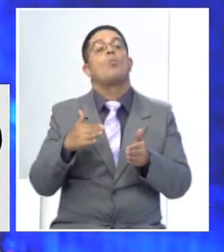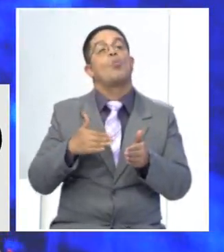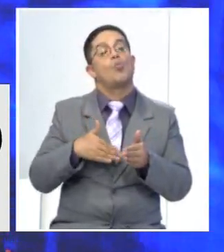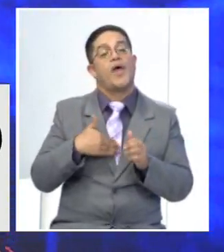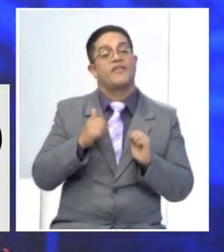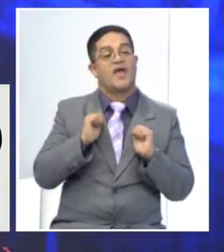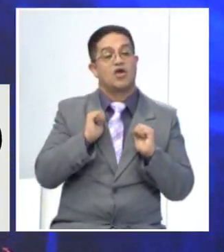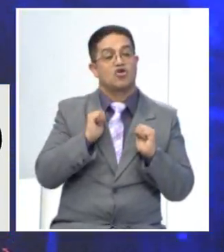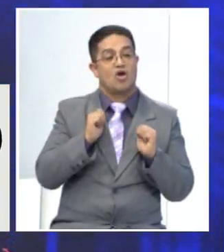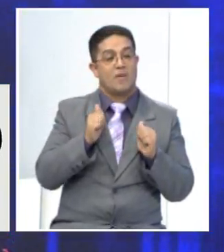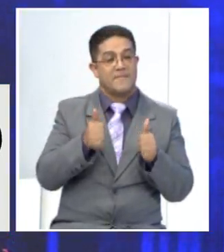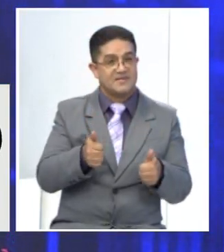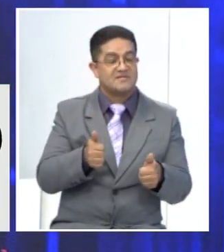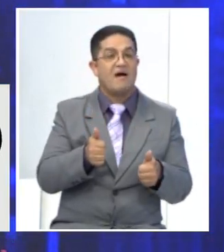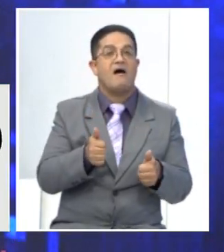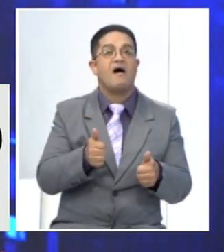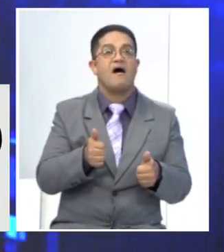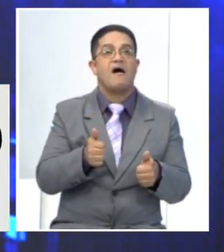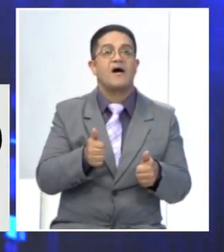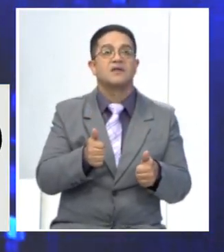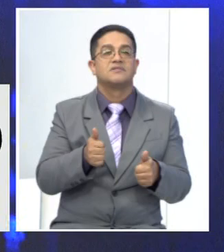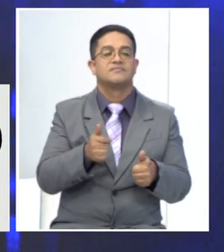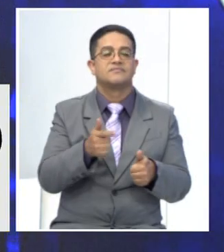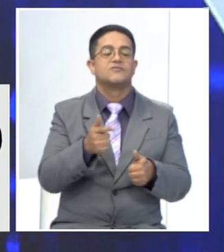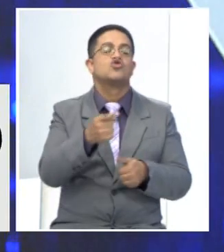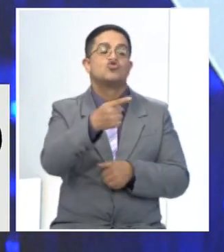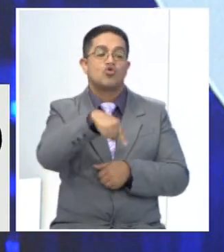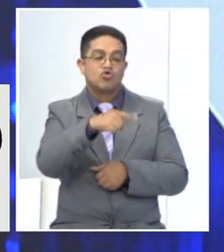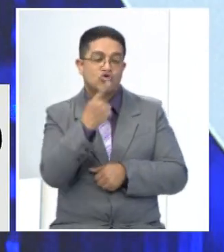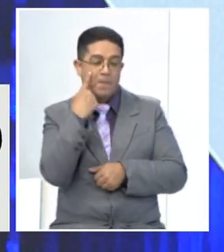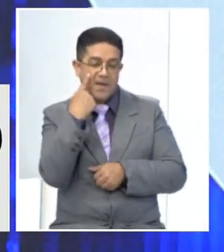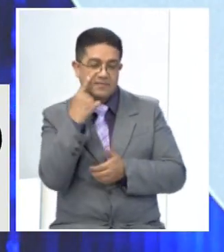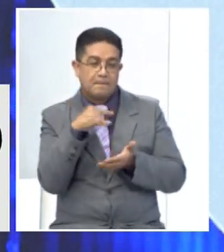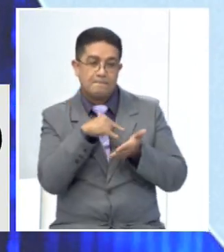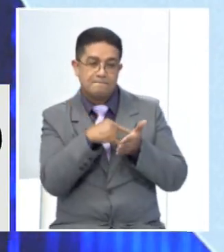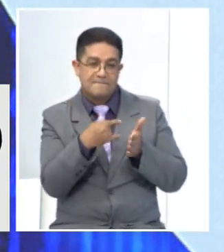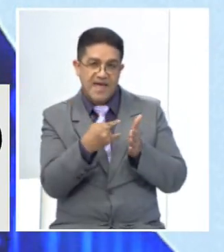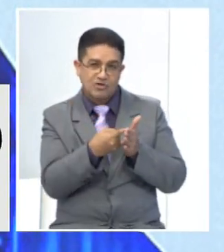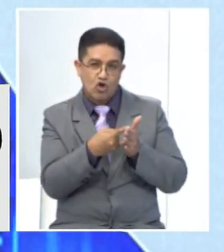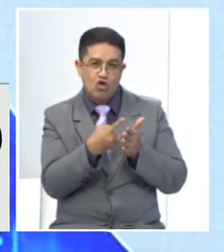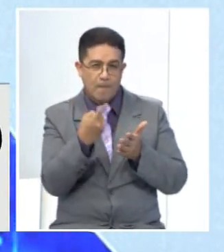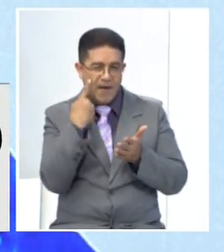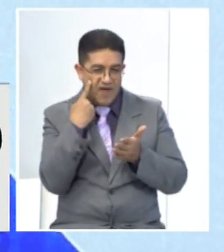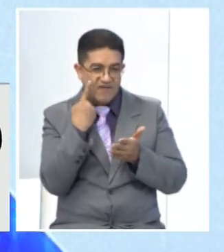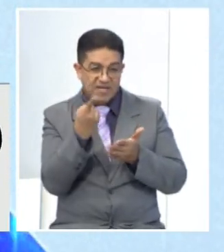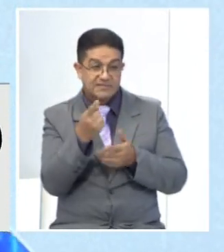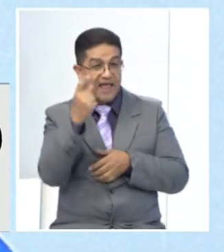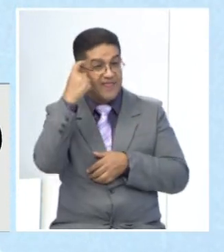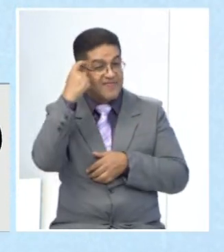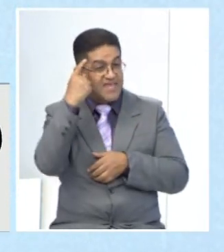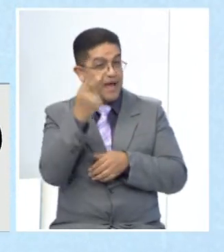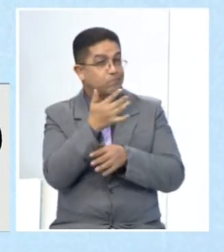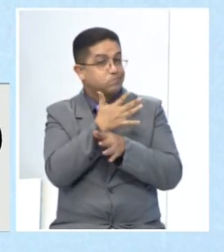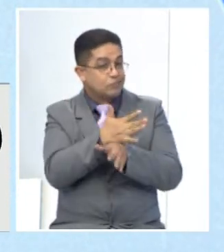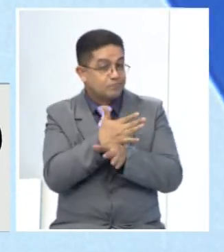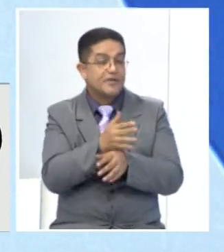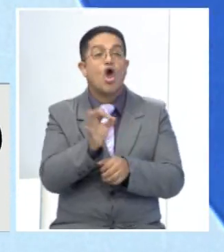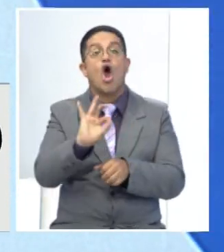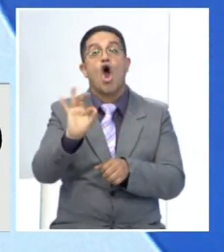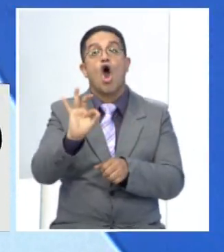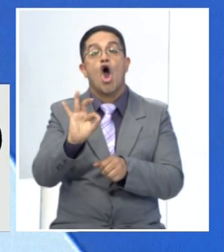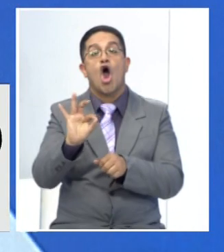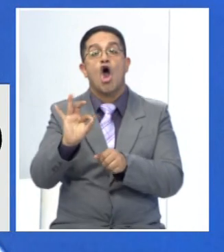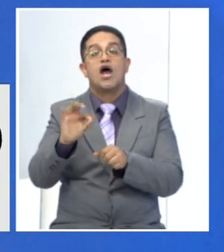relaciones dirigidas, que son lo que nosotros denominamos métodos de baja complejidad, inseminaciones artificiales,